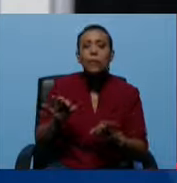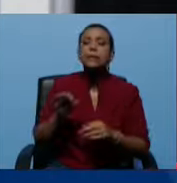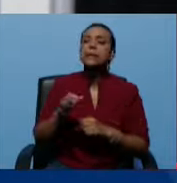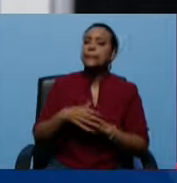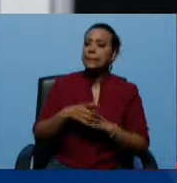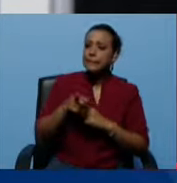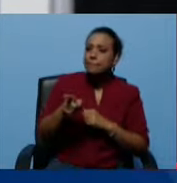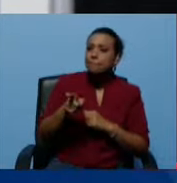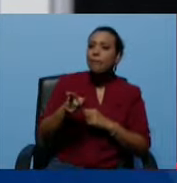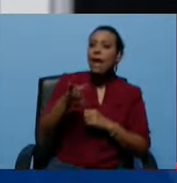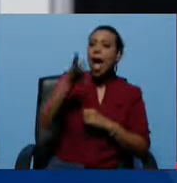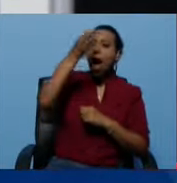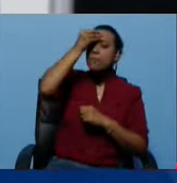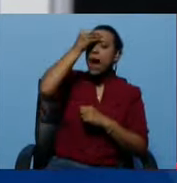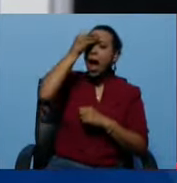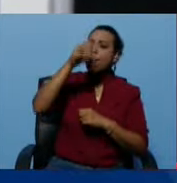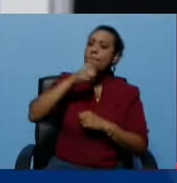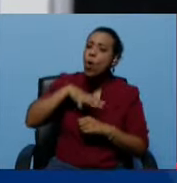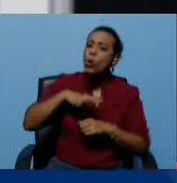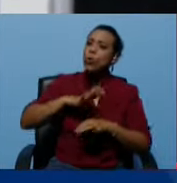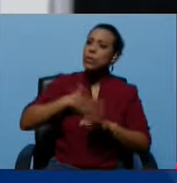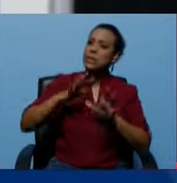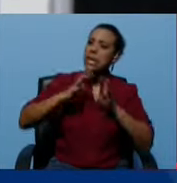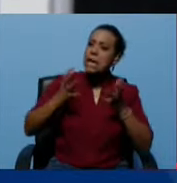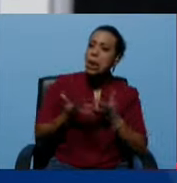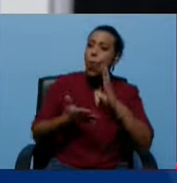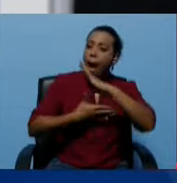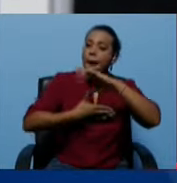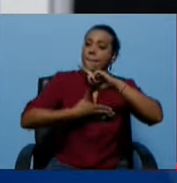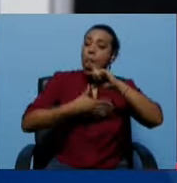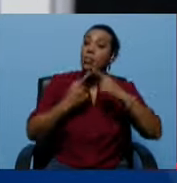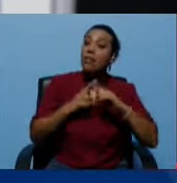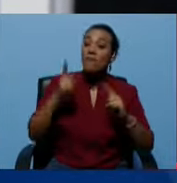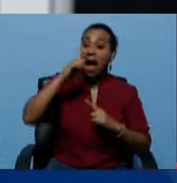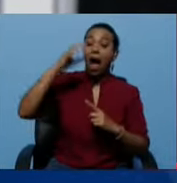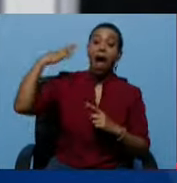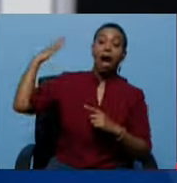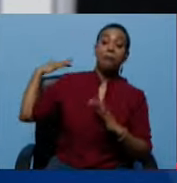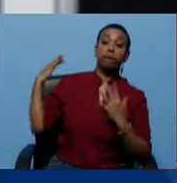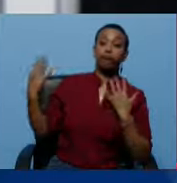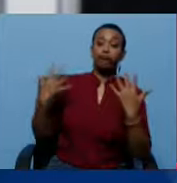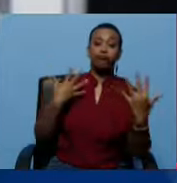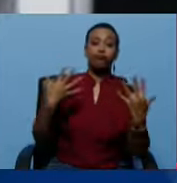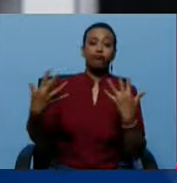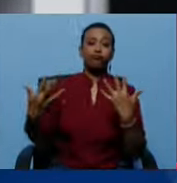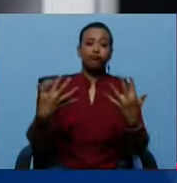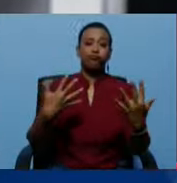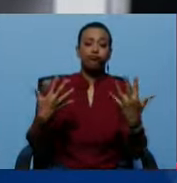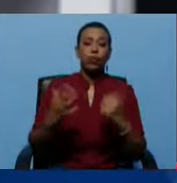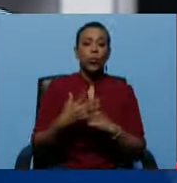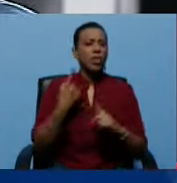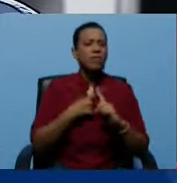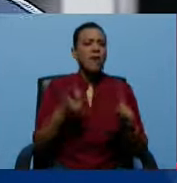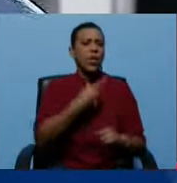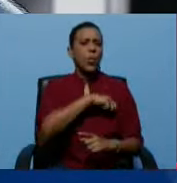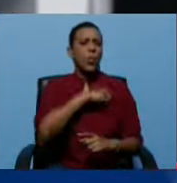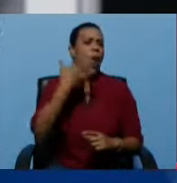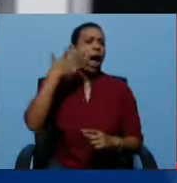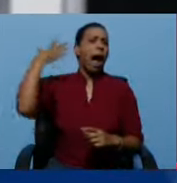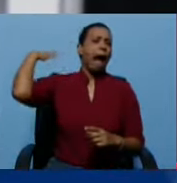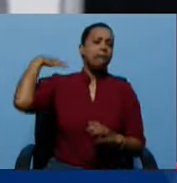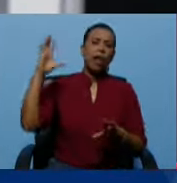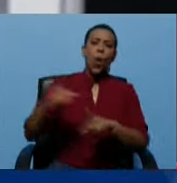una comprensión del país, del mundo, de nuestra América, distinta desde una perspectiva decolonial, de una